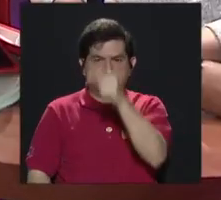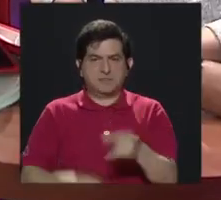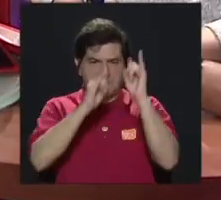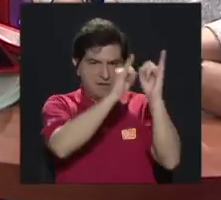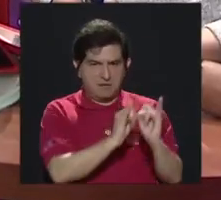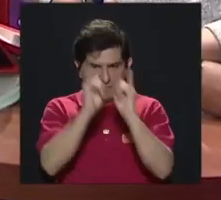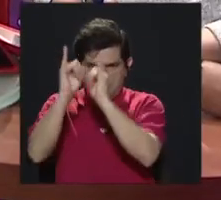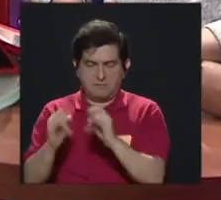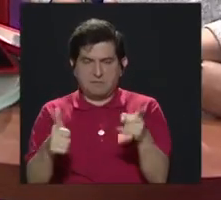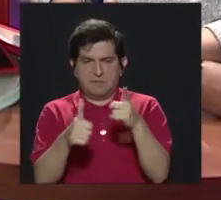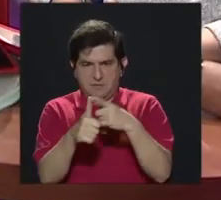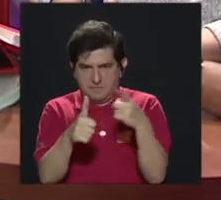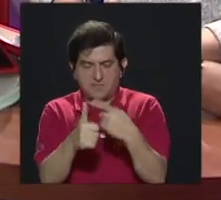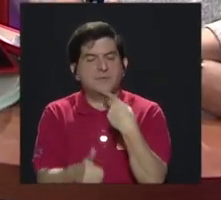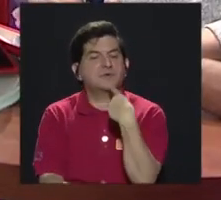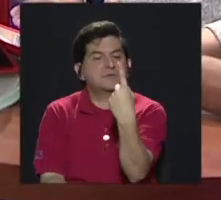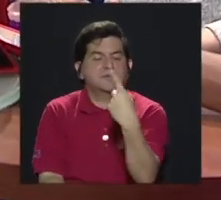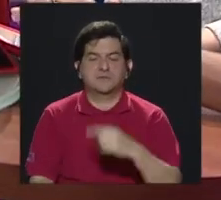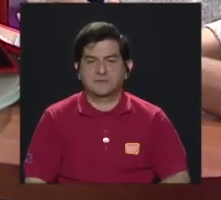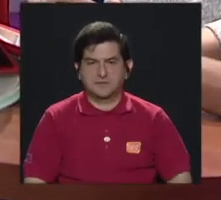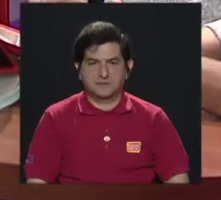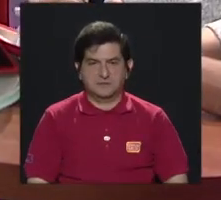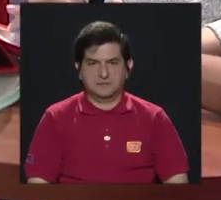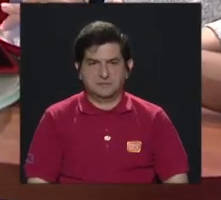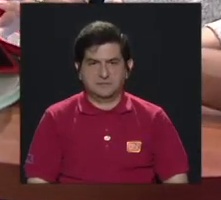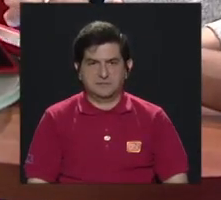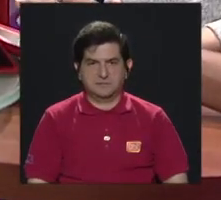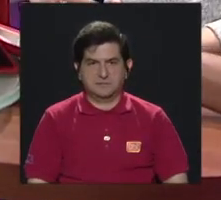y lo primero que nos dice